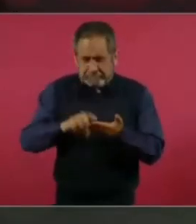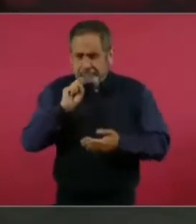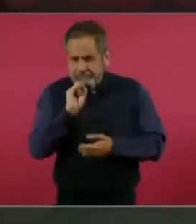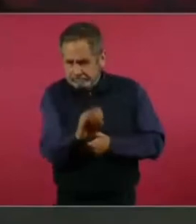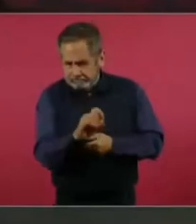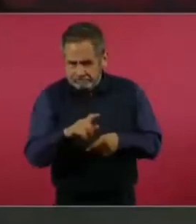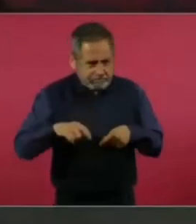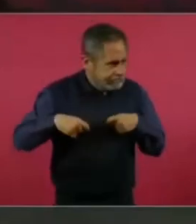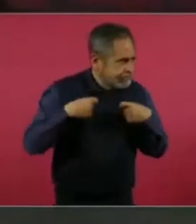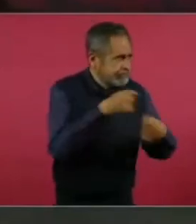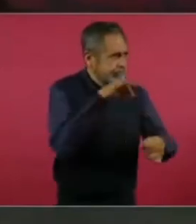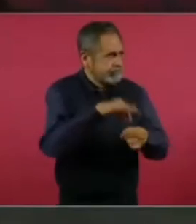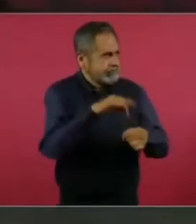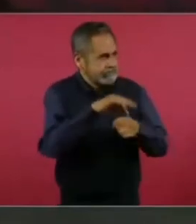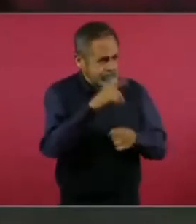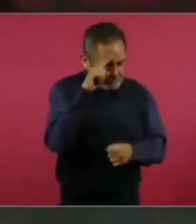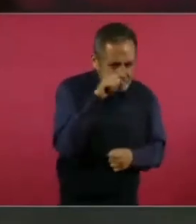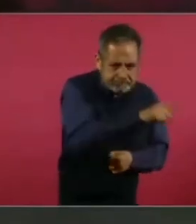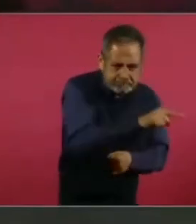y